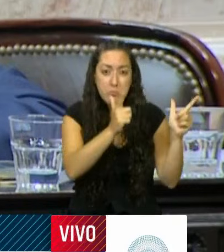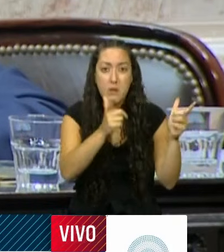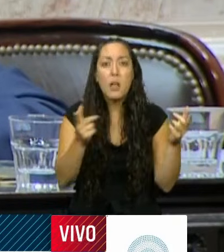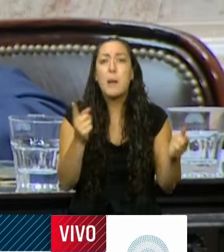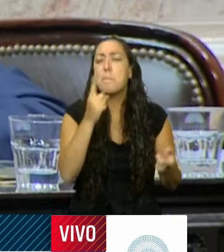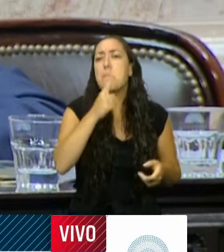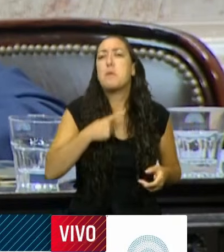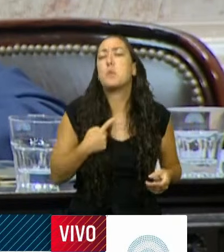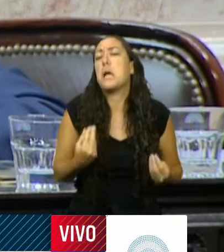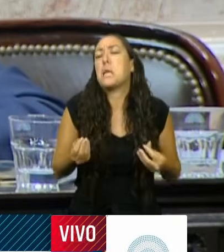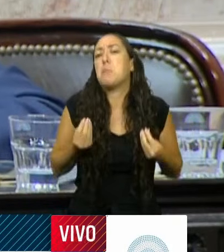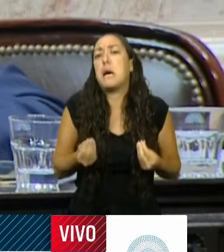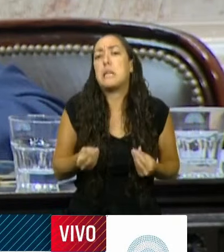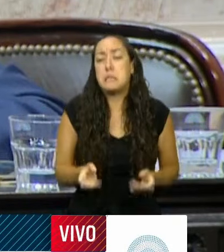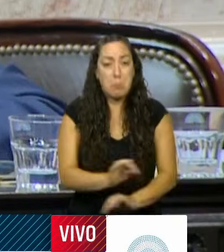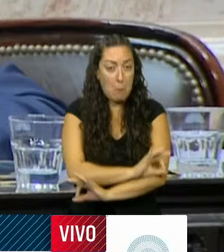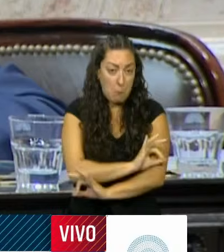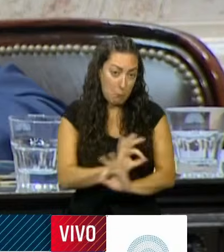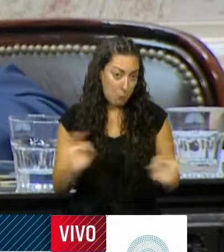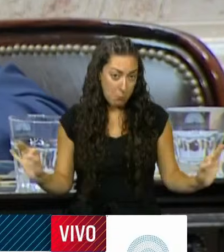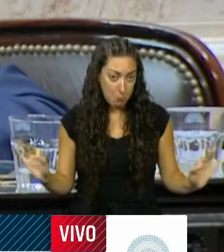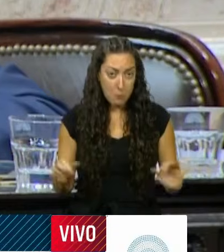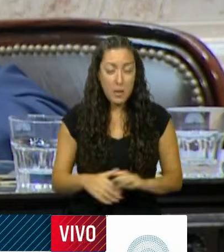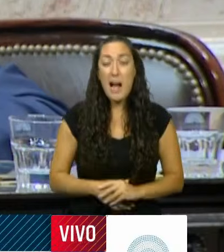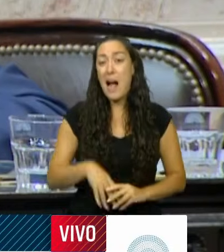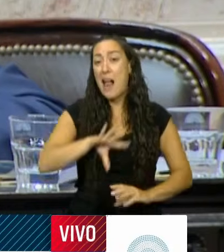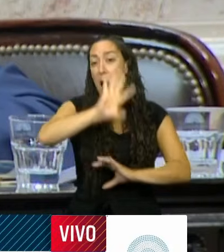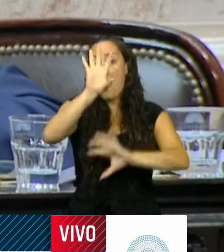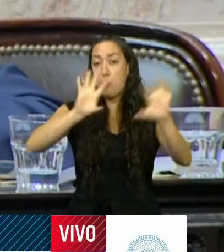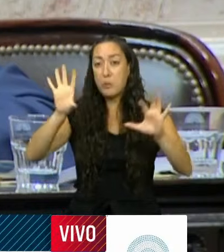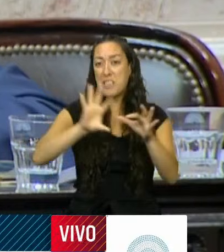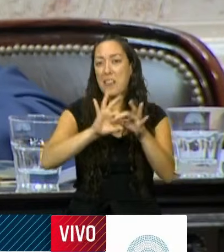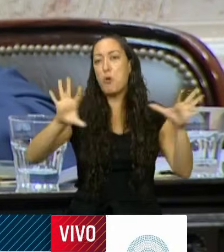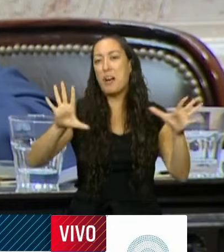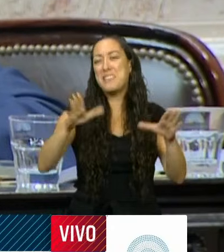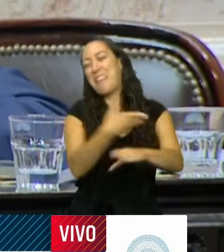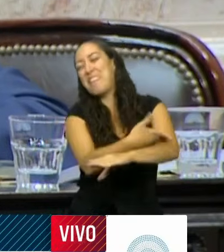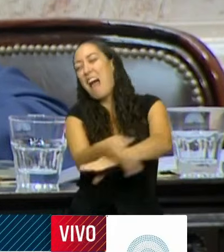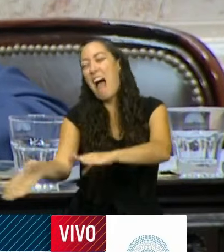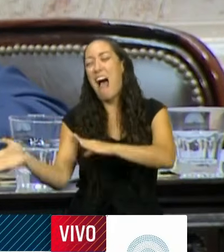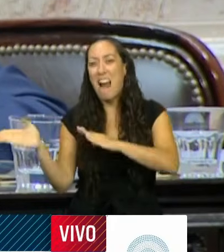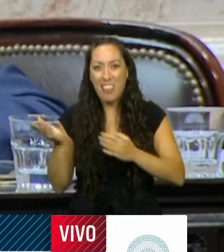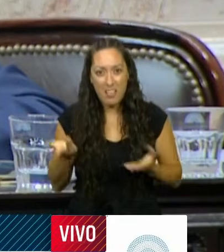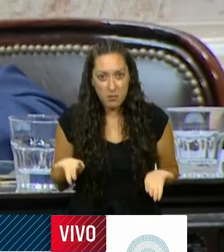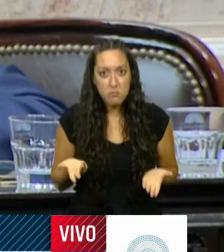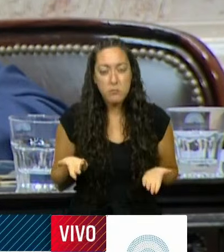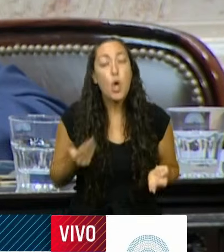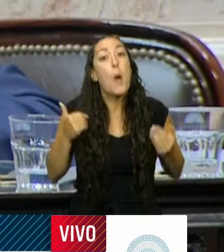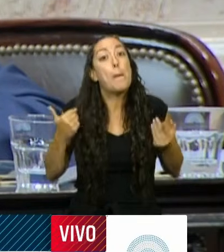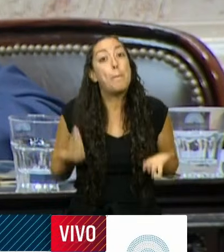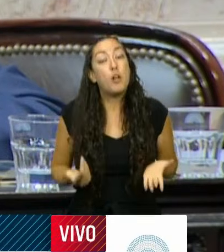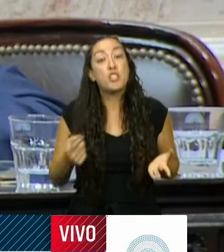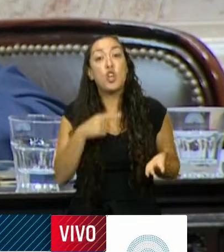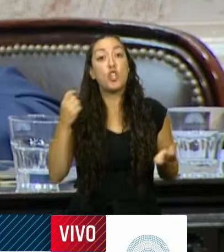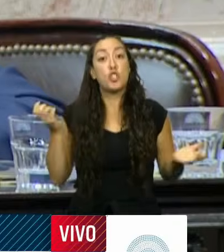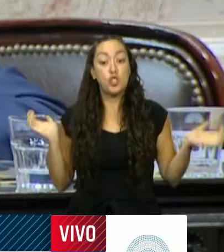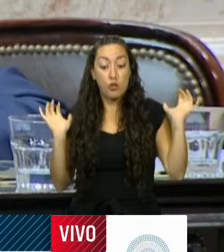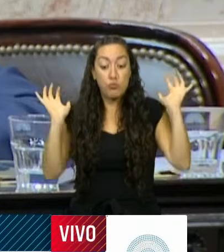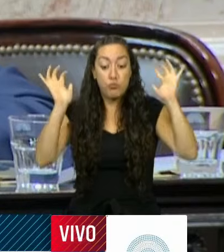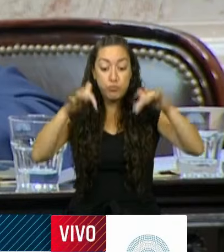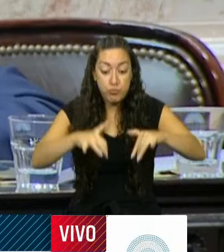pasa. Parece que en el interior la democracia llega más tarde, por eso estamos acá